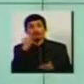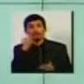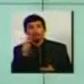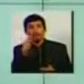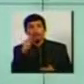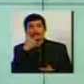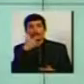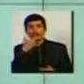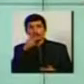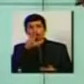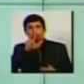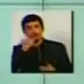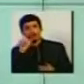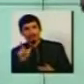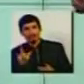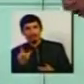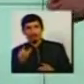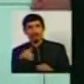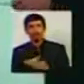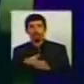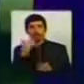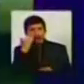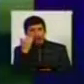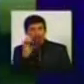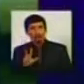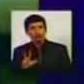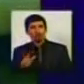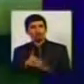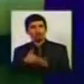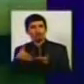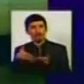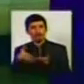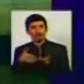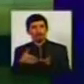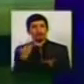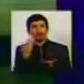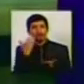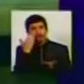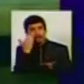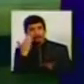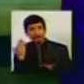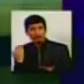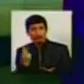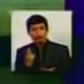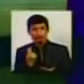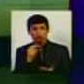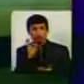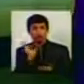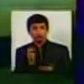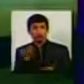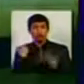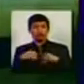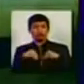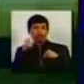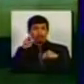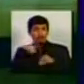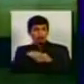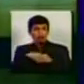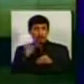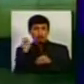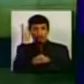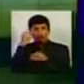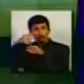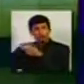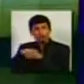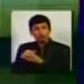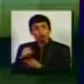setecientos ochenta y siete votos es decir casi ocho millones si lo comparamos con el 12% abstención que hubo por ejemplo en la segunda